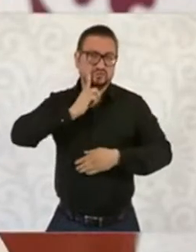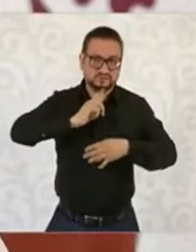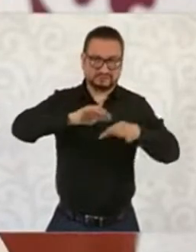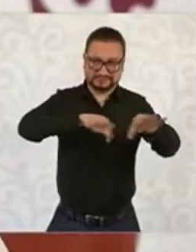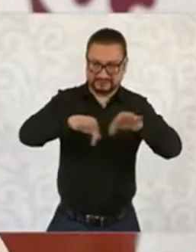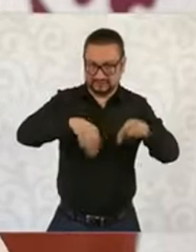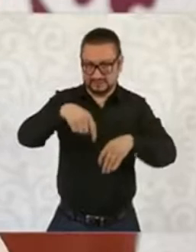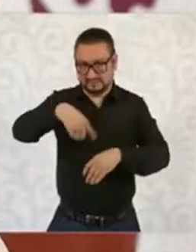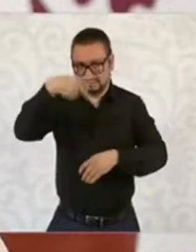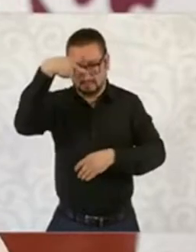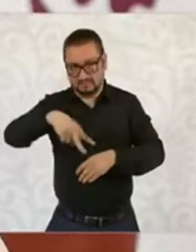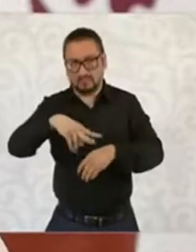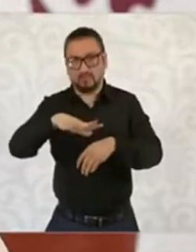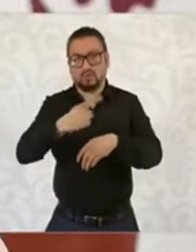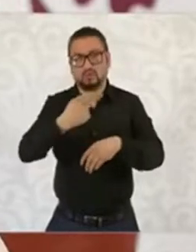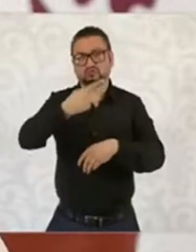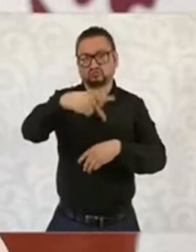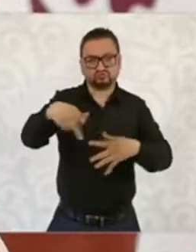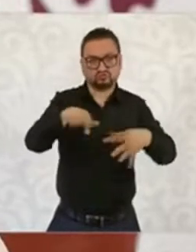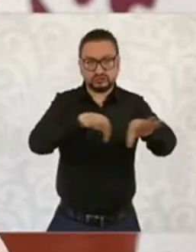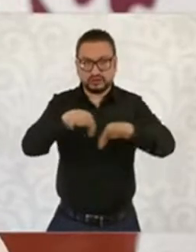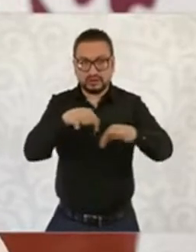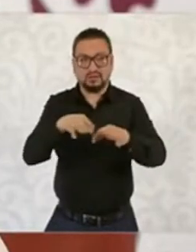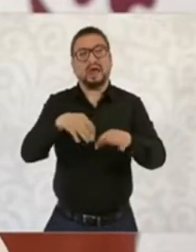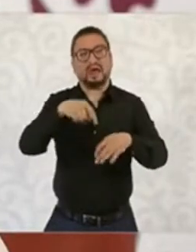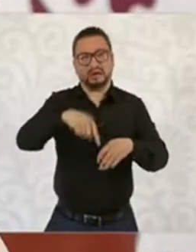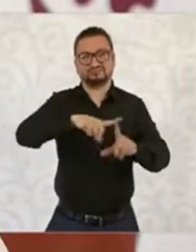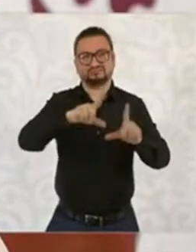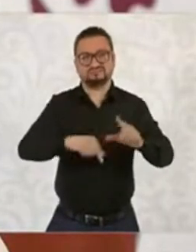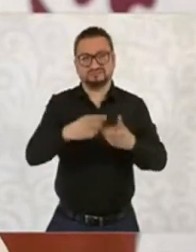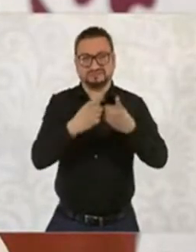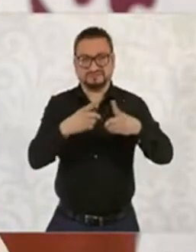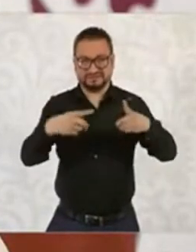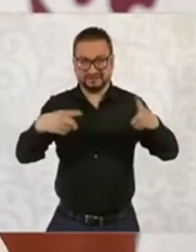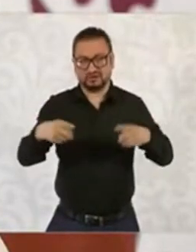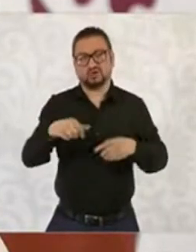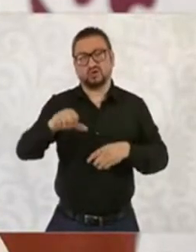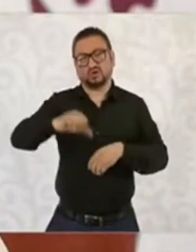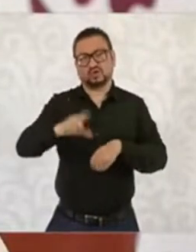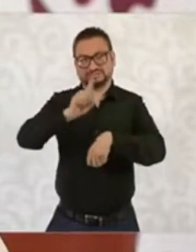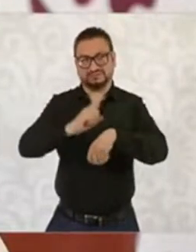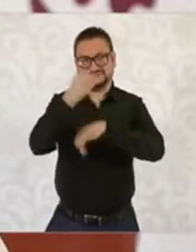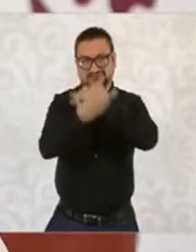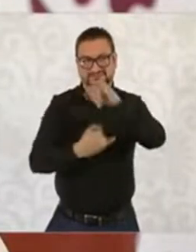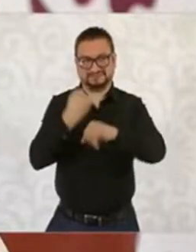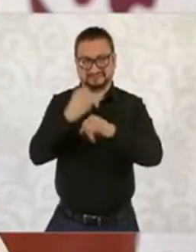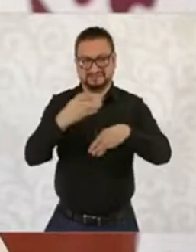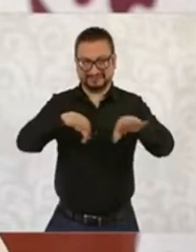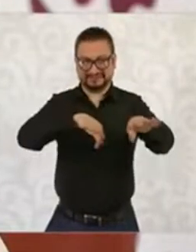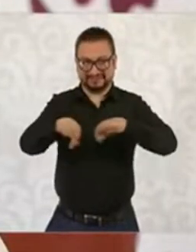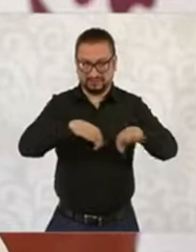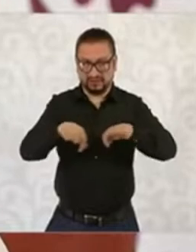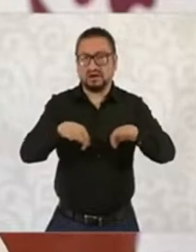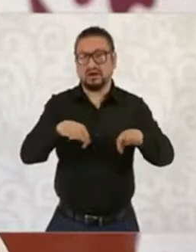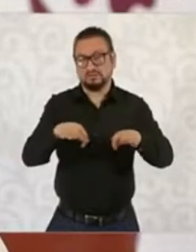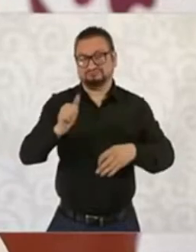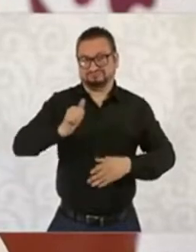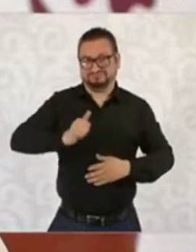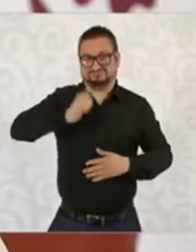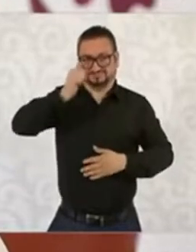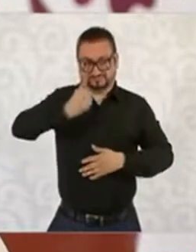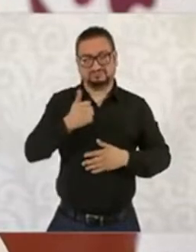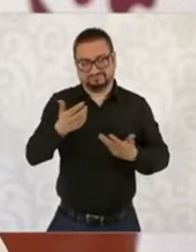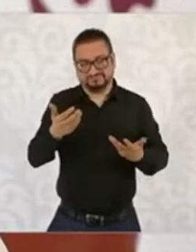contribución al desarrollo nacional y también en este Día Internacional del Trabajo, aprovechar la ocasión para